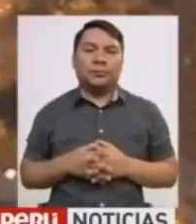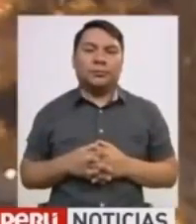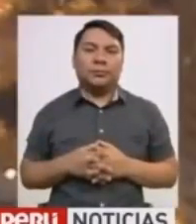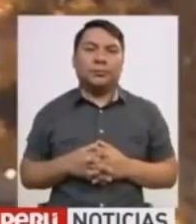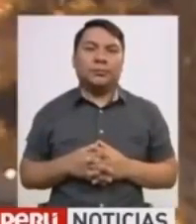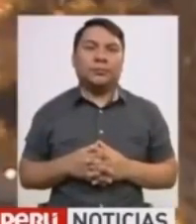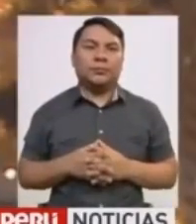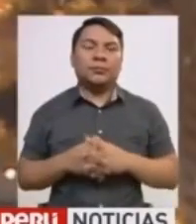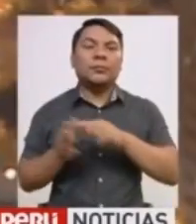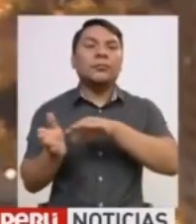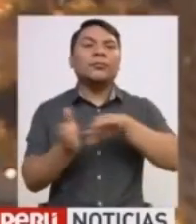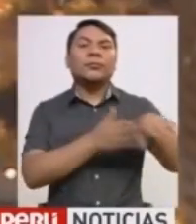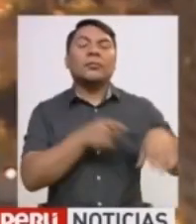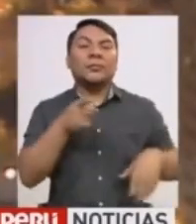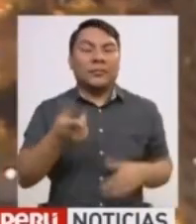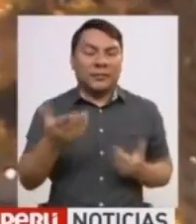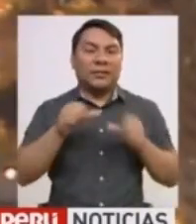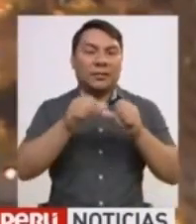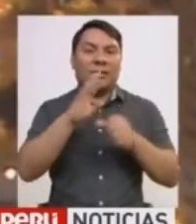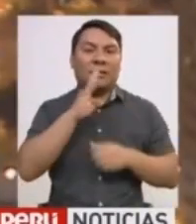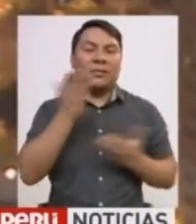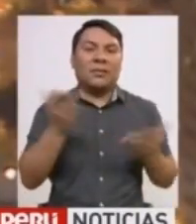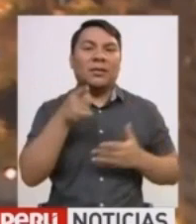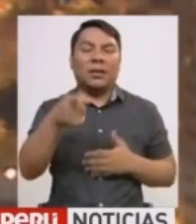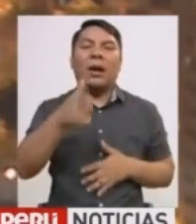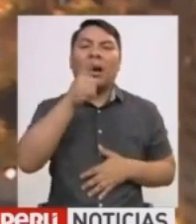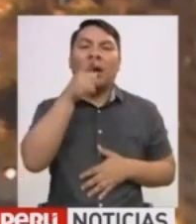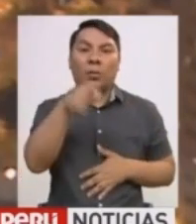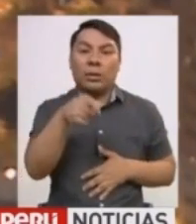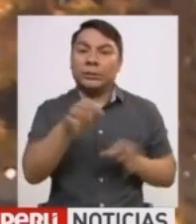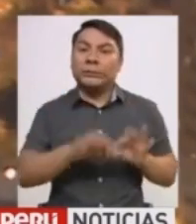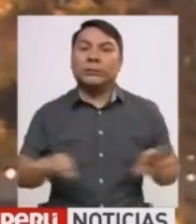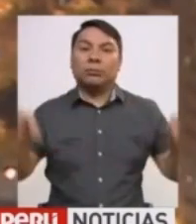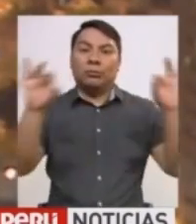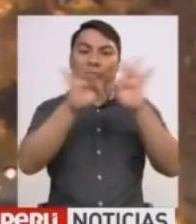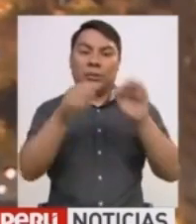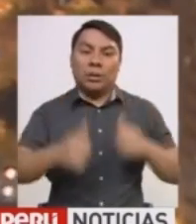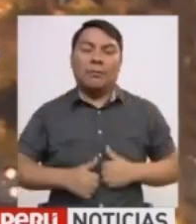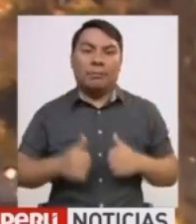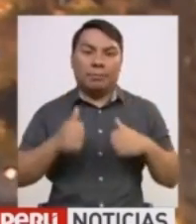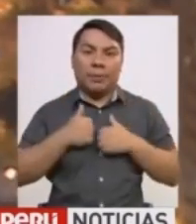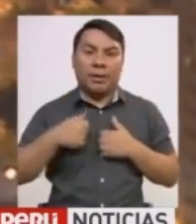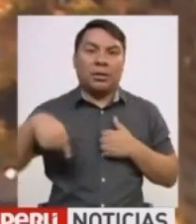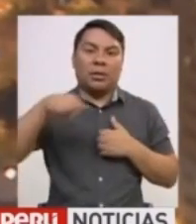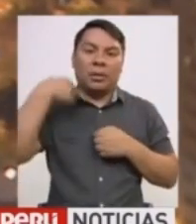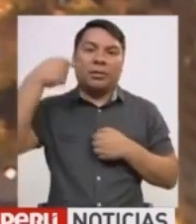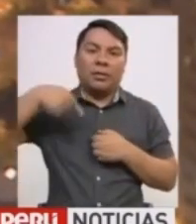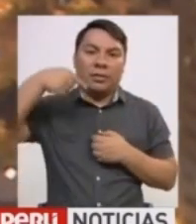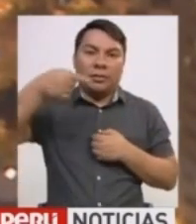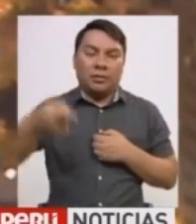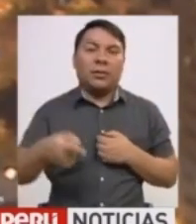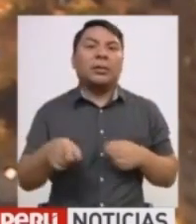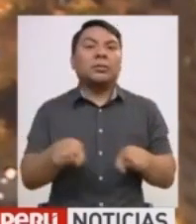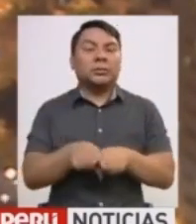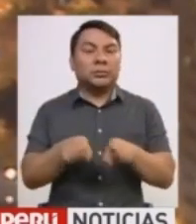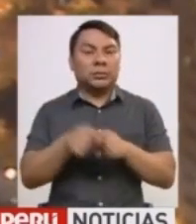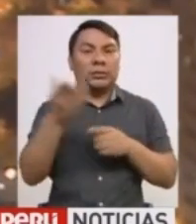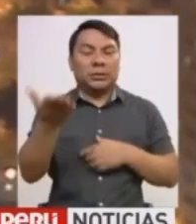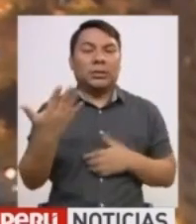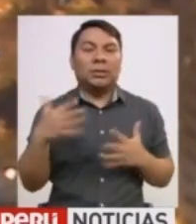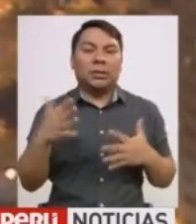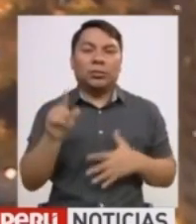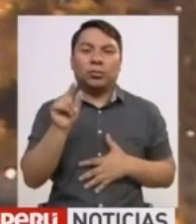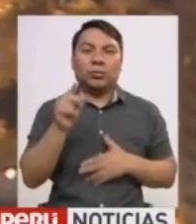Bien, y vamos a seguir hablando de las restricciones, sobre todo del agua, que es tan importante para nuestra vida diaria. Recientemente,